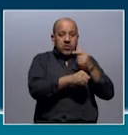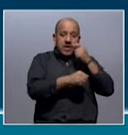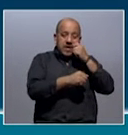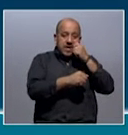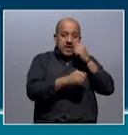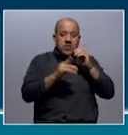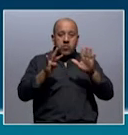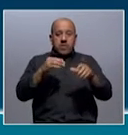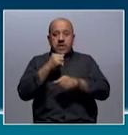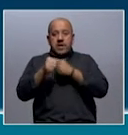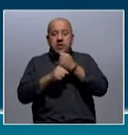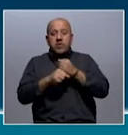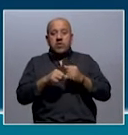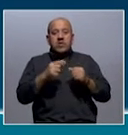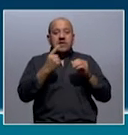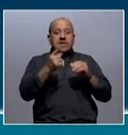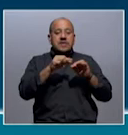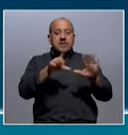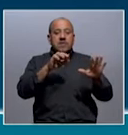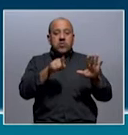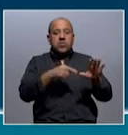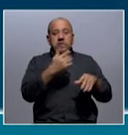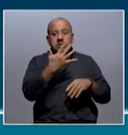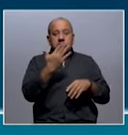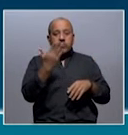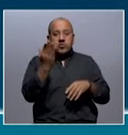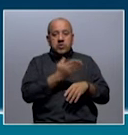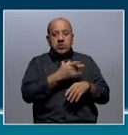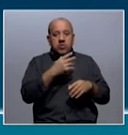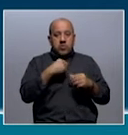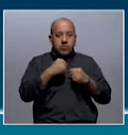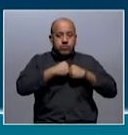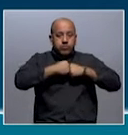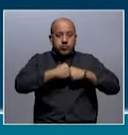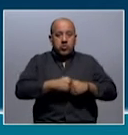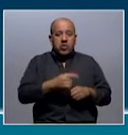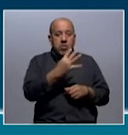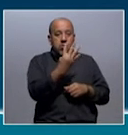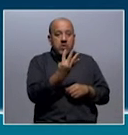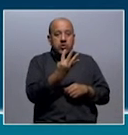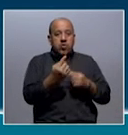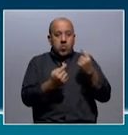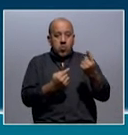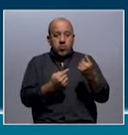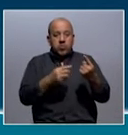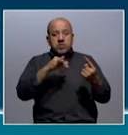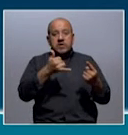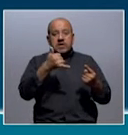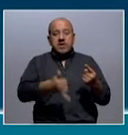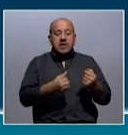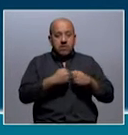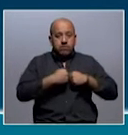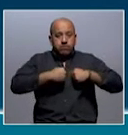17,2 por ciento de los niños tienen obesidad pero lo más grave que 1 de cada 4 ya presenta sobrepeso lo que es un